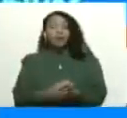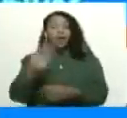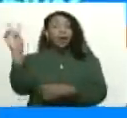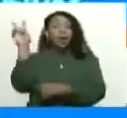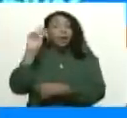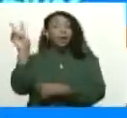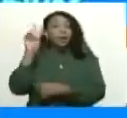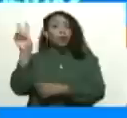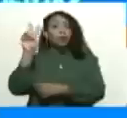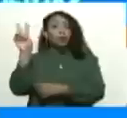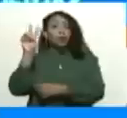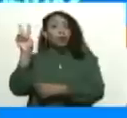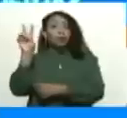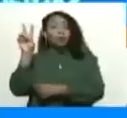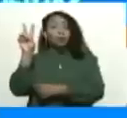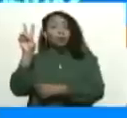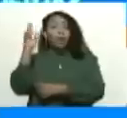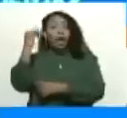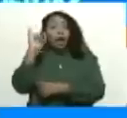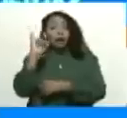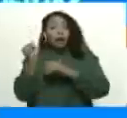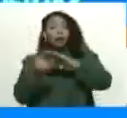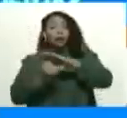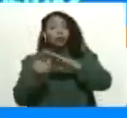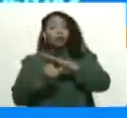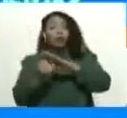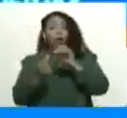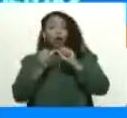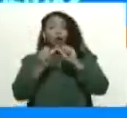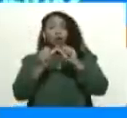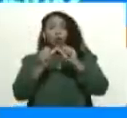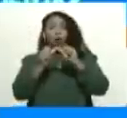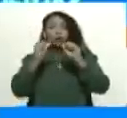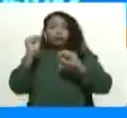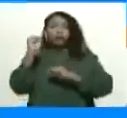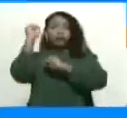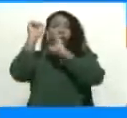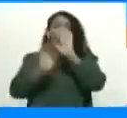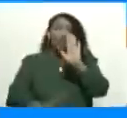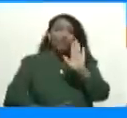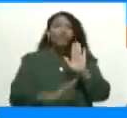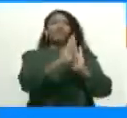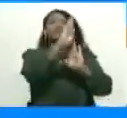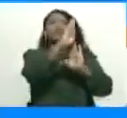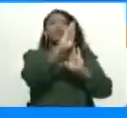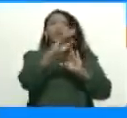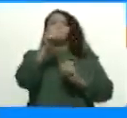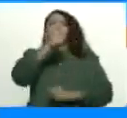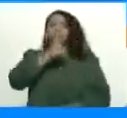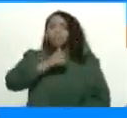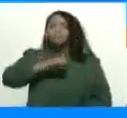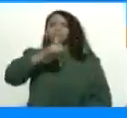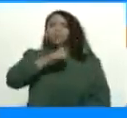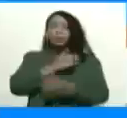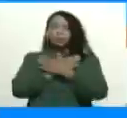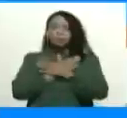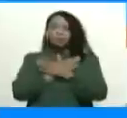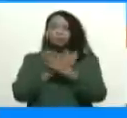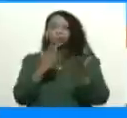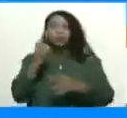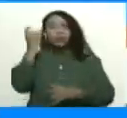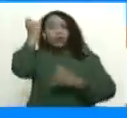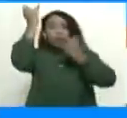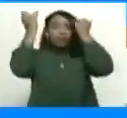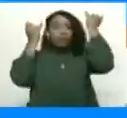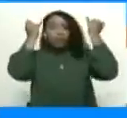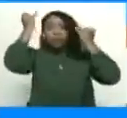con sus instituciones siguen venciendo con resistencia, con amor, con